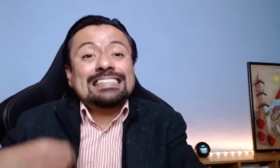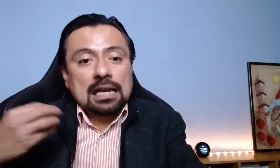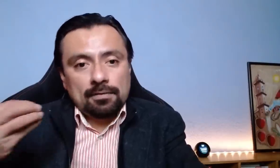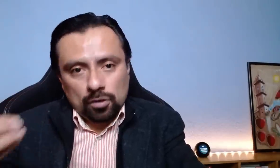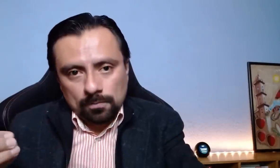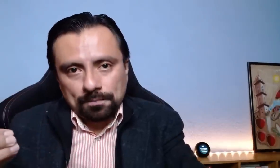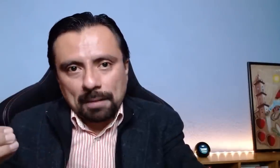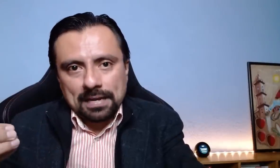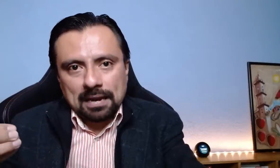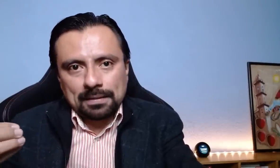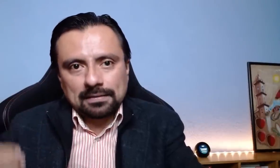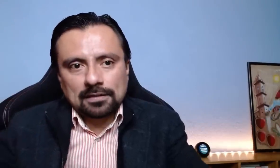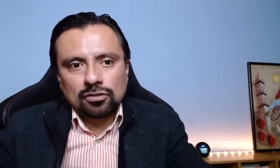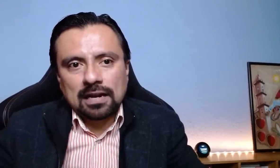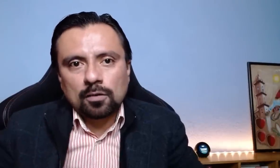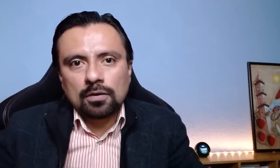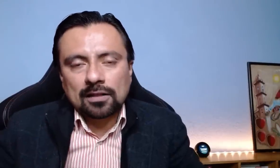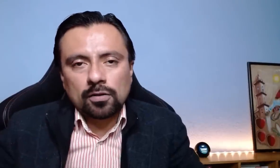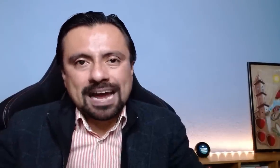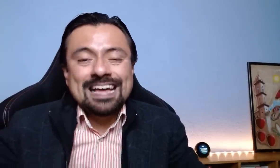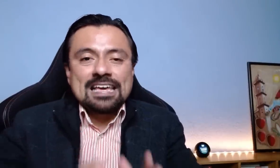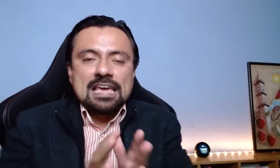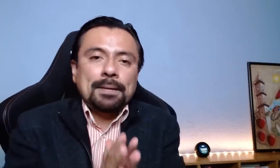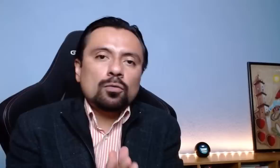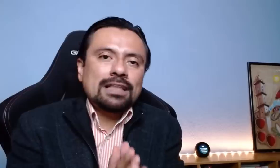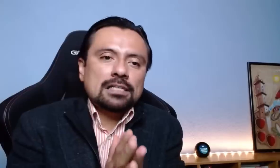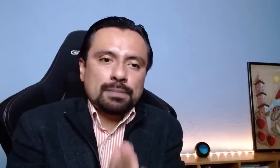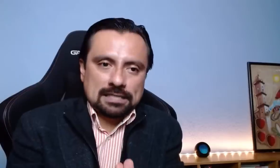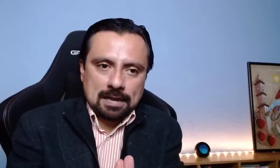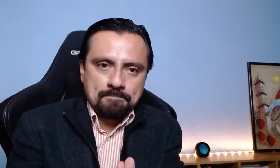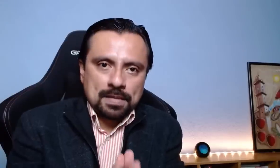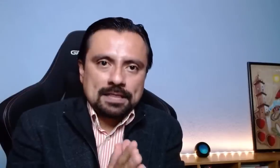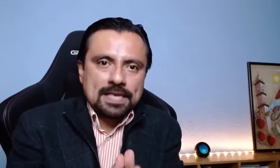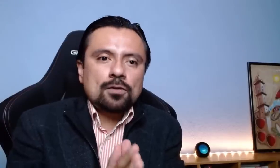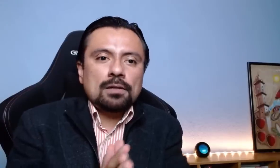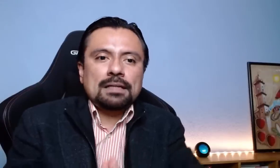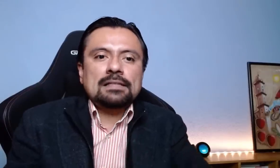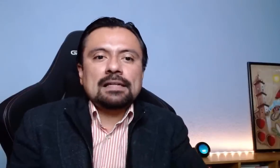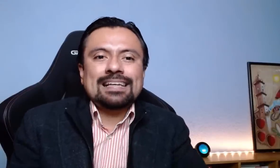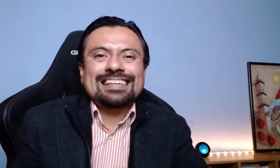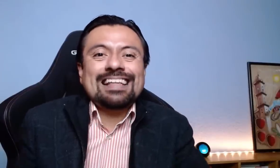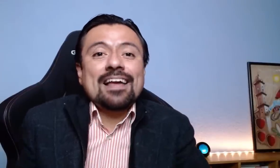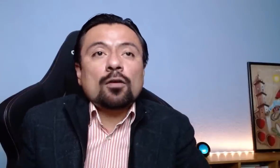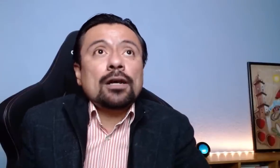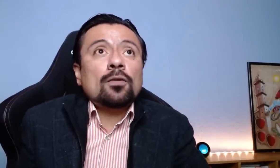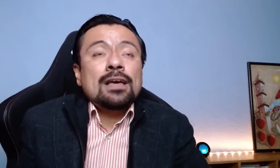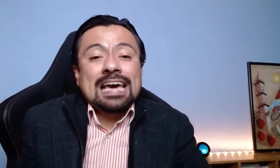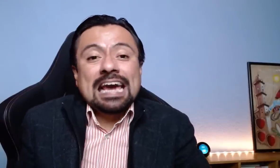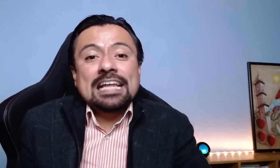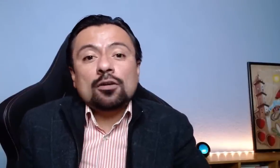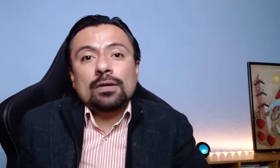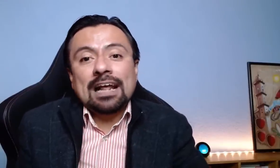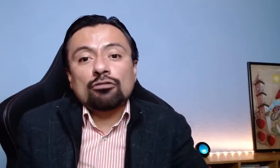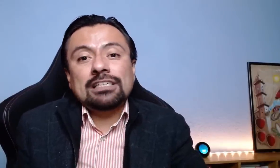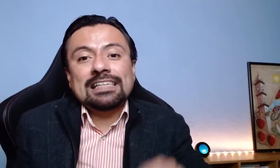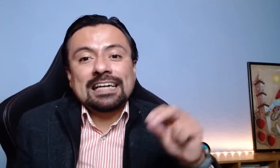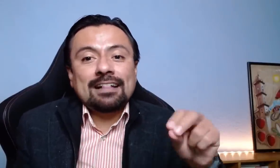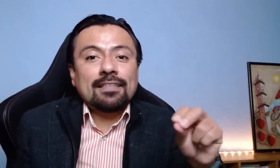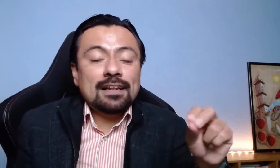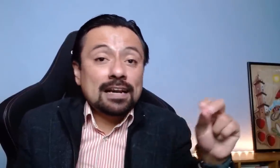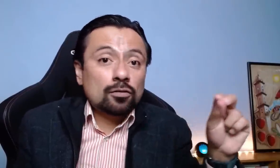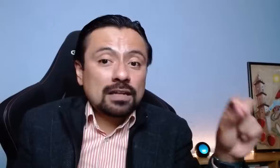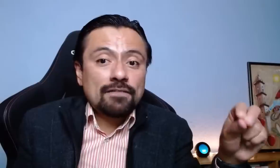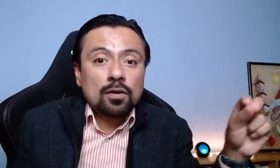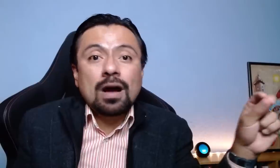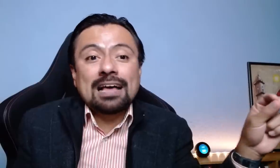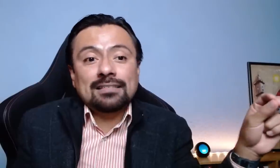Obrador celebró también la presentación de la convocatoria y a pregunta expresa dijo el presidente que está de acuerdo en incluir a los